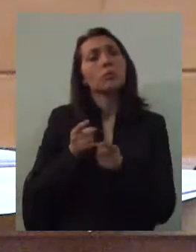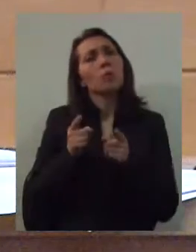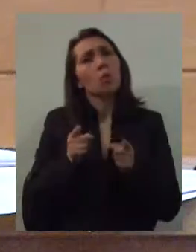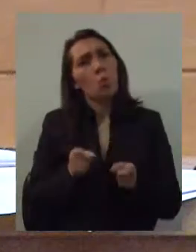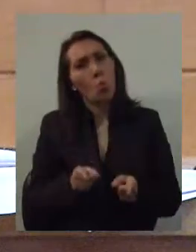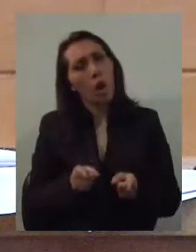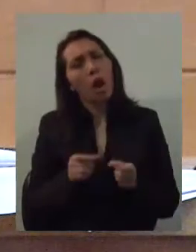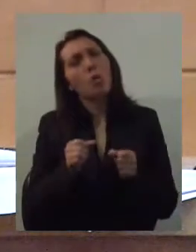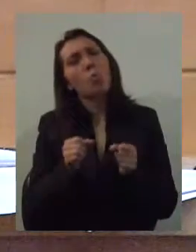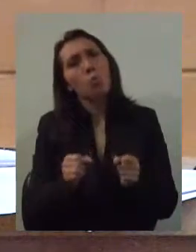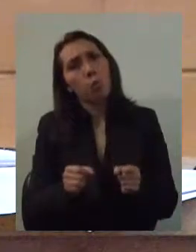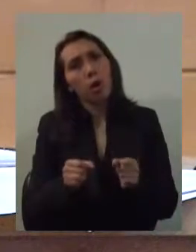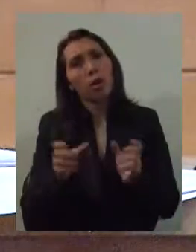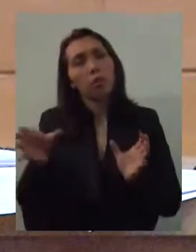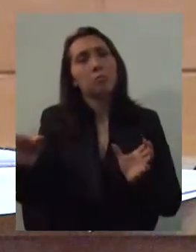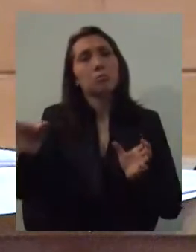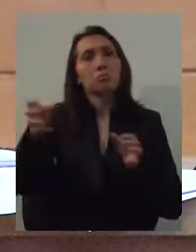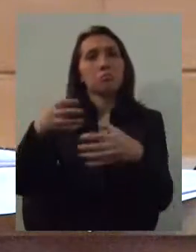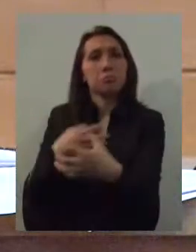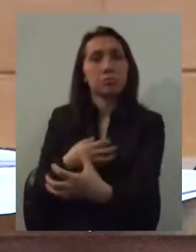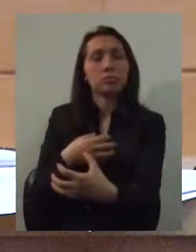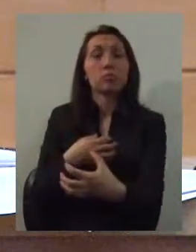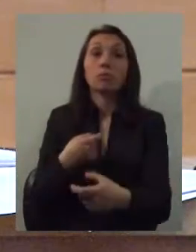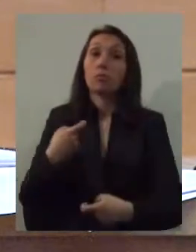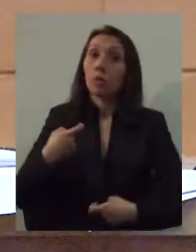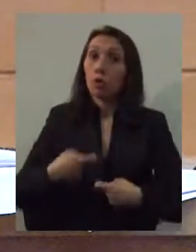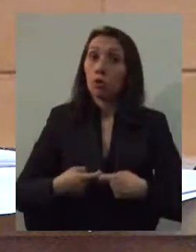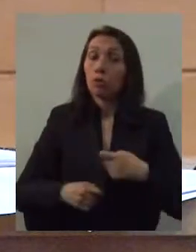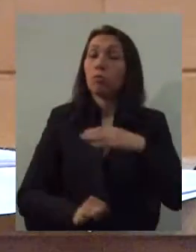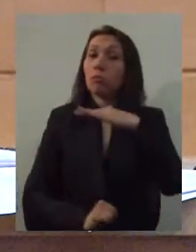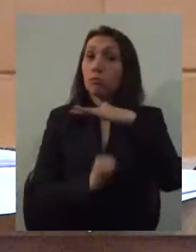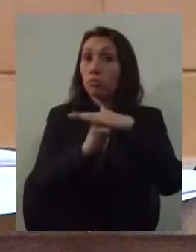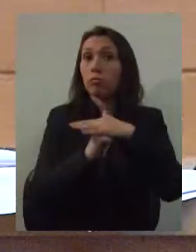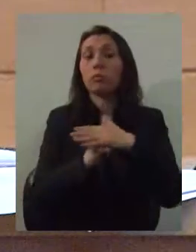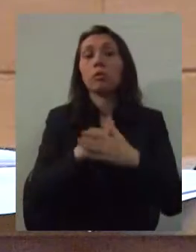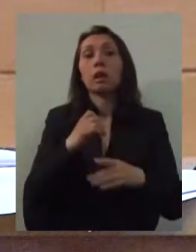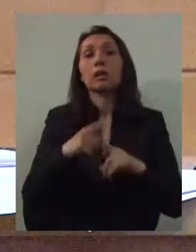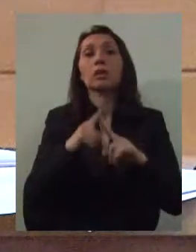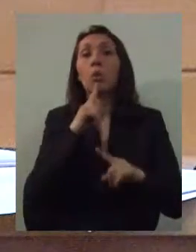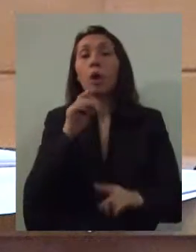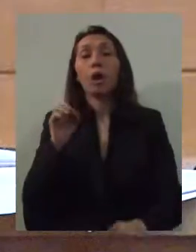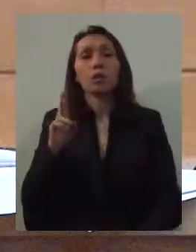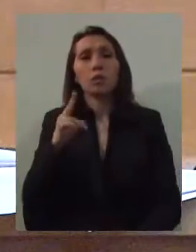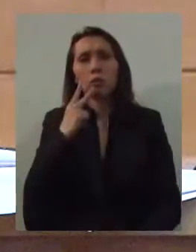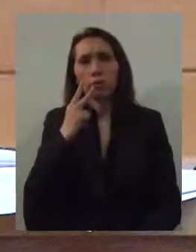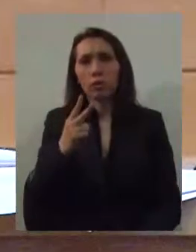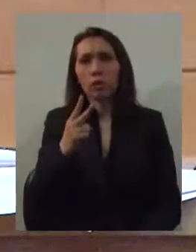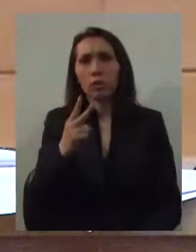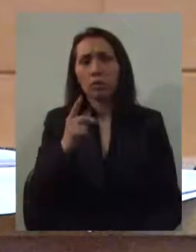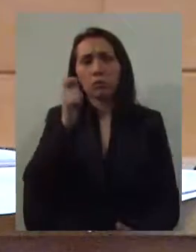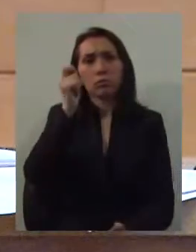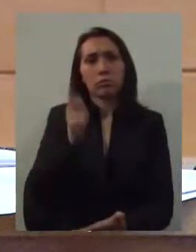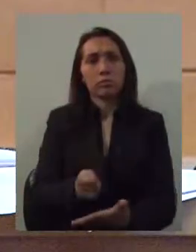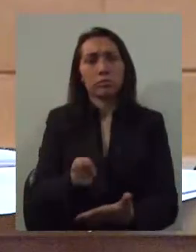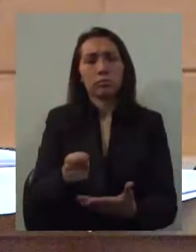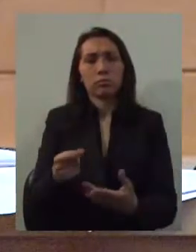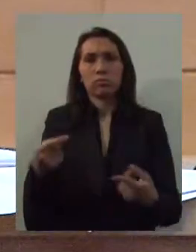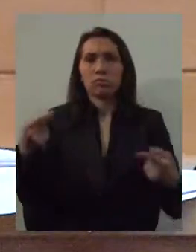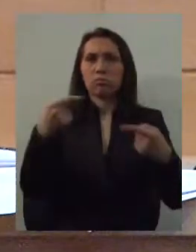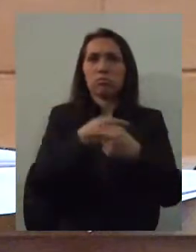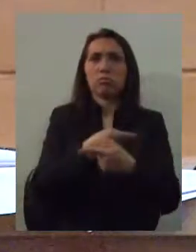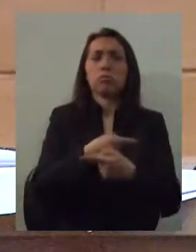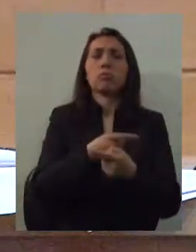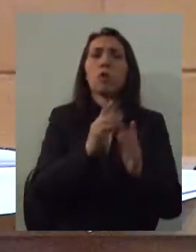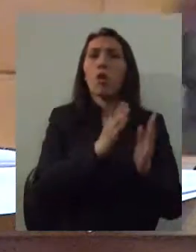igualmente podría la Corte Suprema negar el exequatur si constata que esa sentencia contraviene el orden